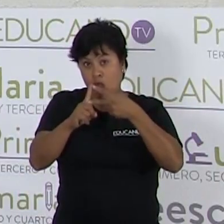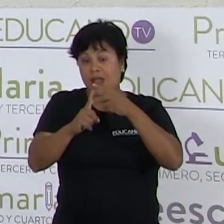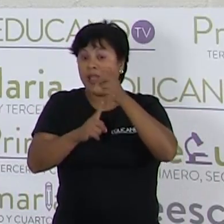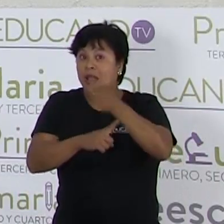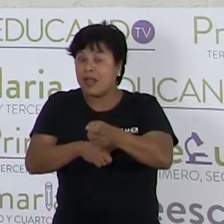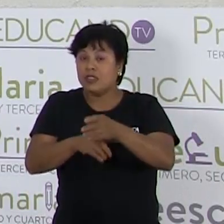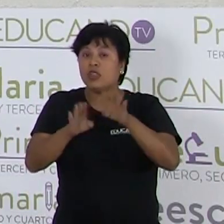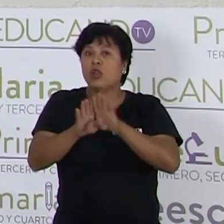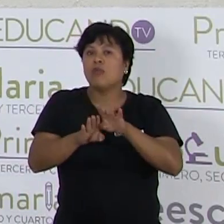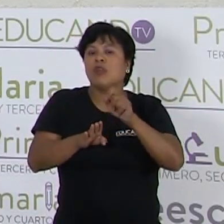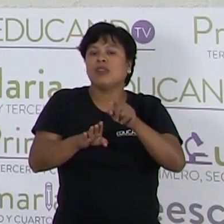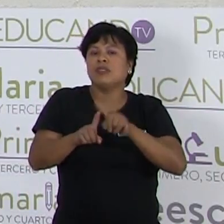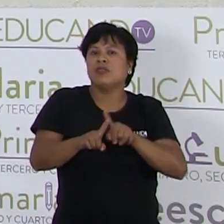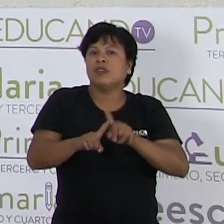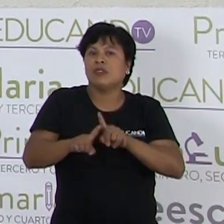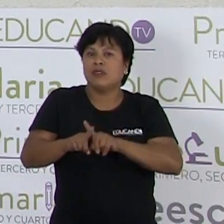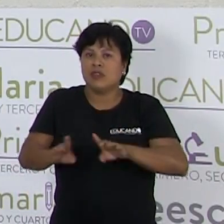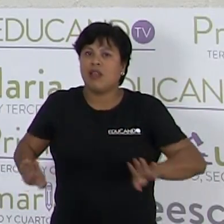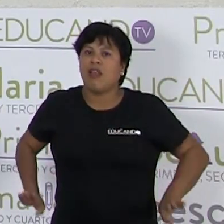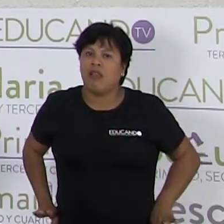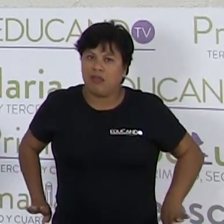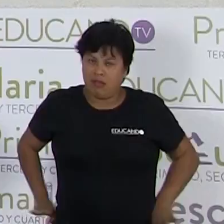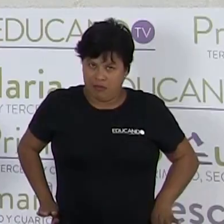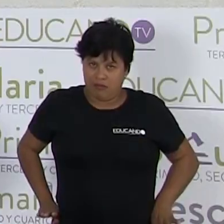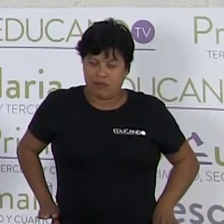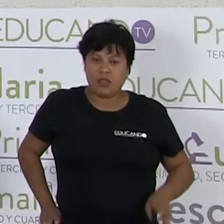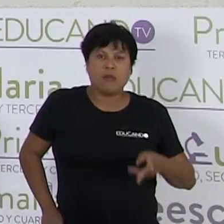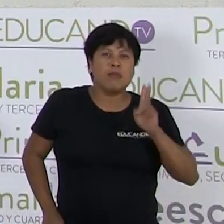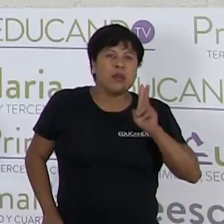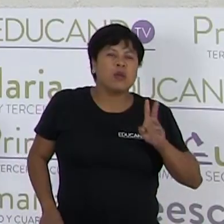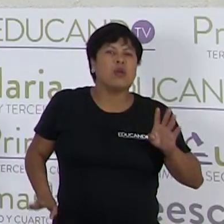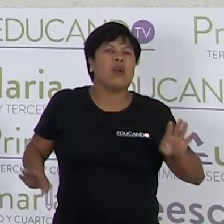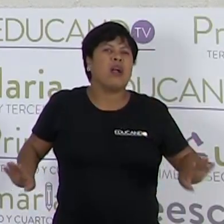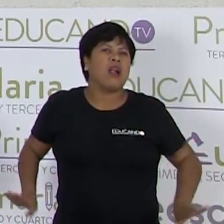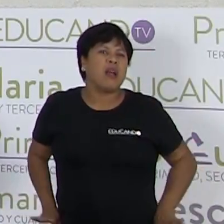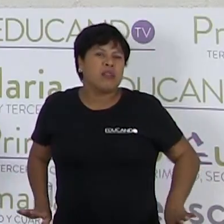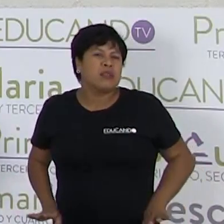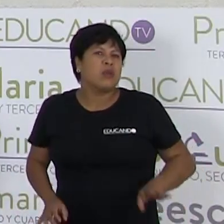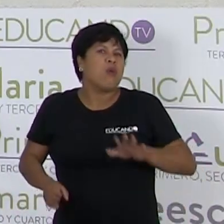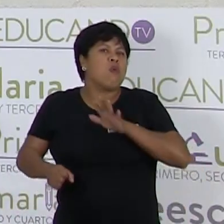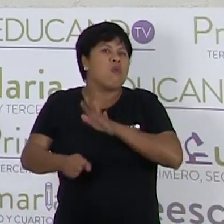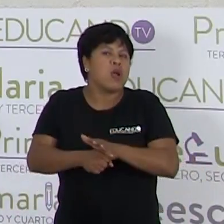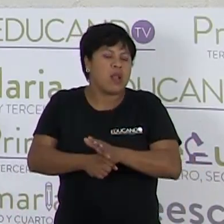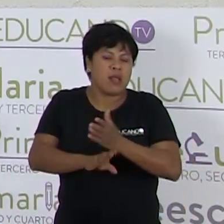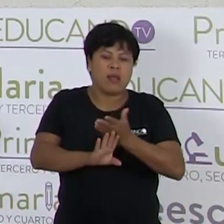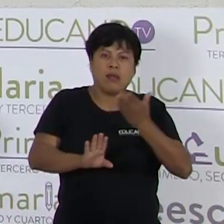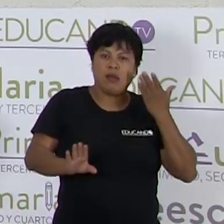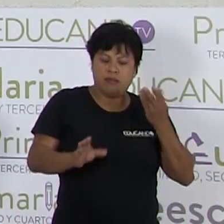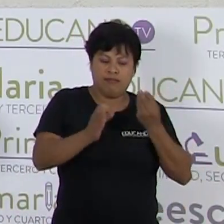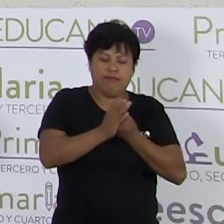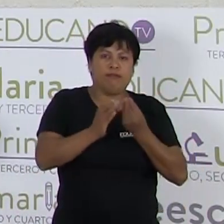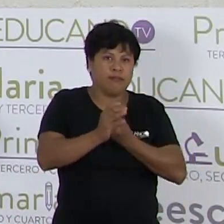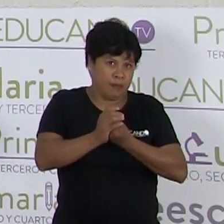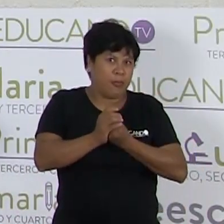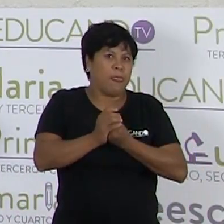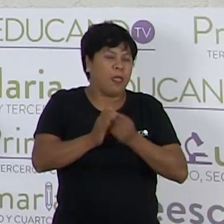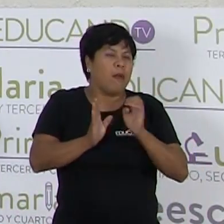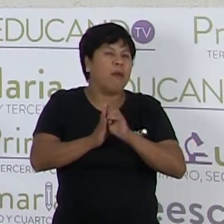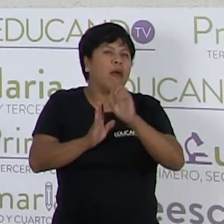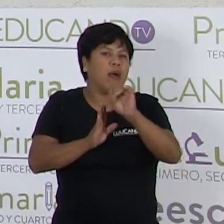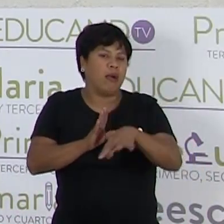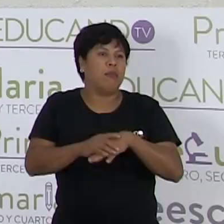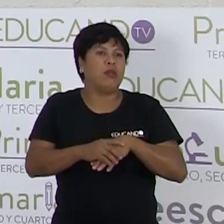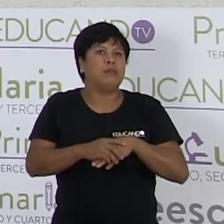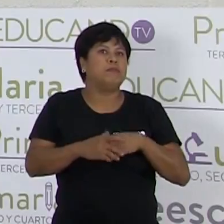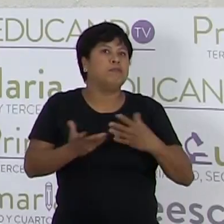acuerdo a ciertas características, pero características que ya vimos en la sesión anterior. Por ejemplo,